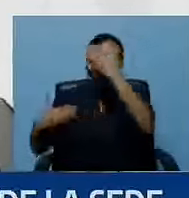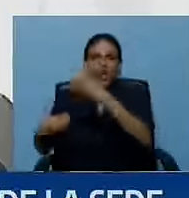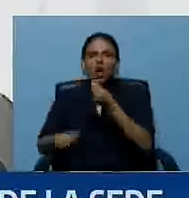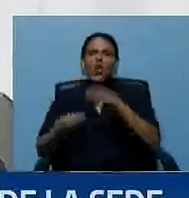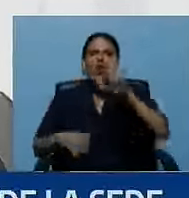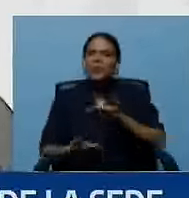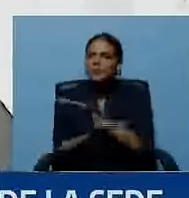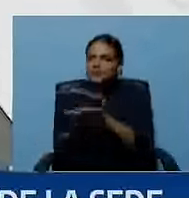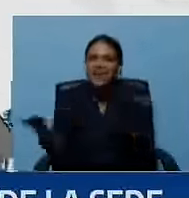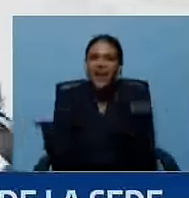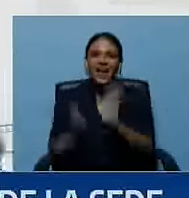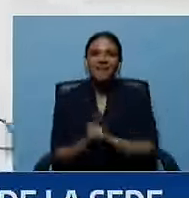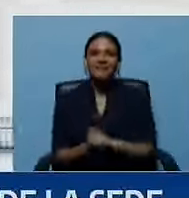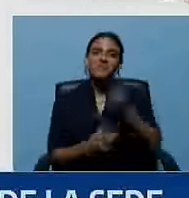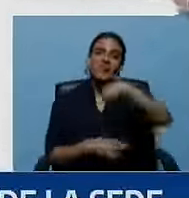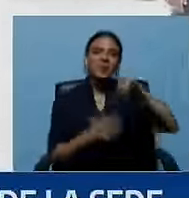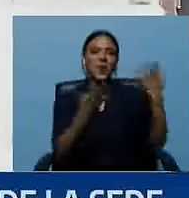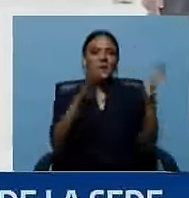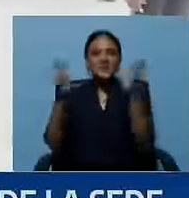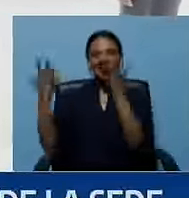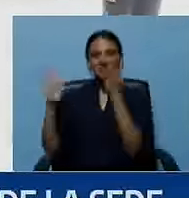ustedes? ¿Ah?